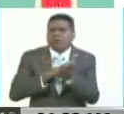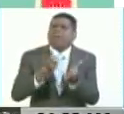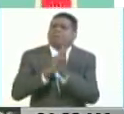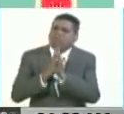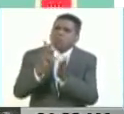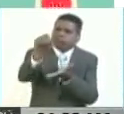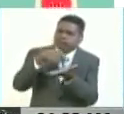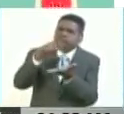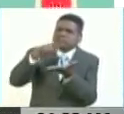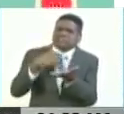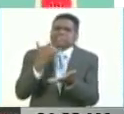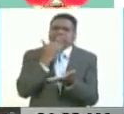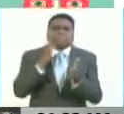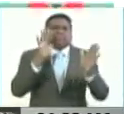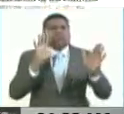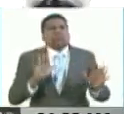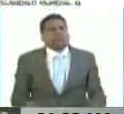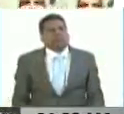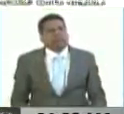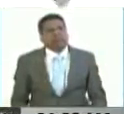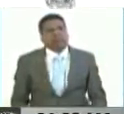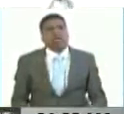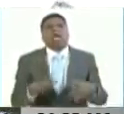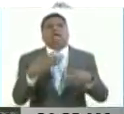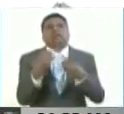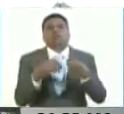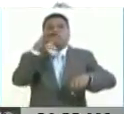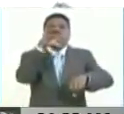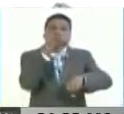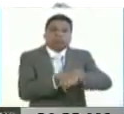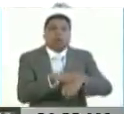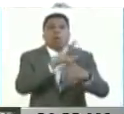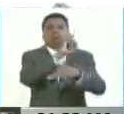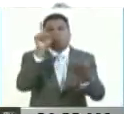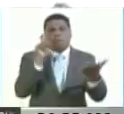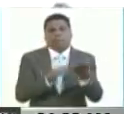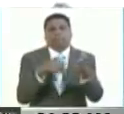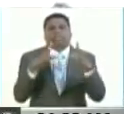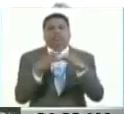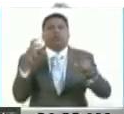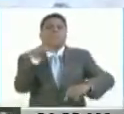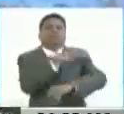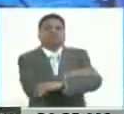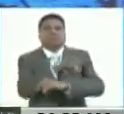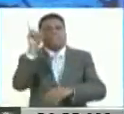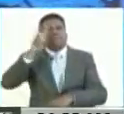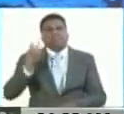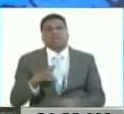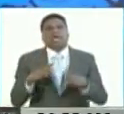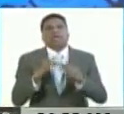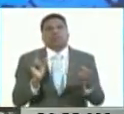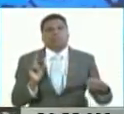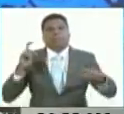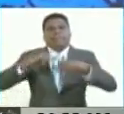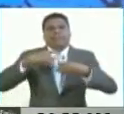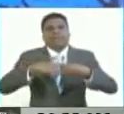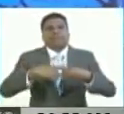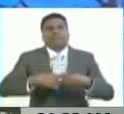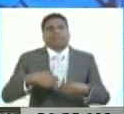de traición económica al país fueron capturados y están vinculados directamente con la oposición venezolana y con los integrantes de la Mesa de la